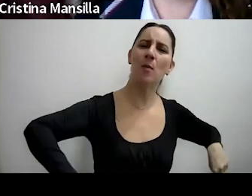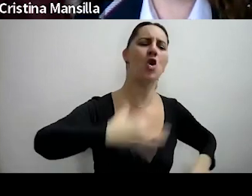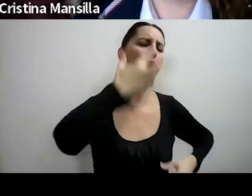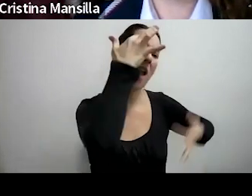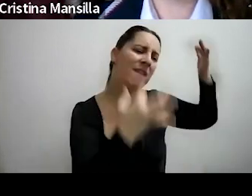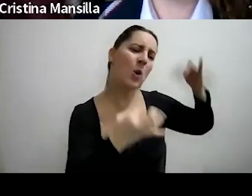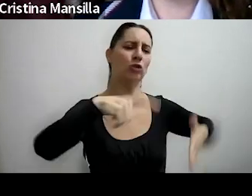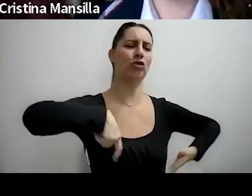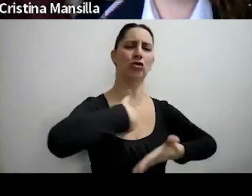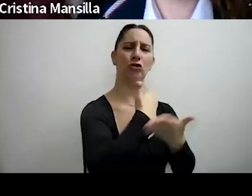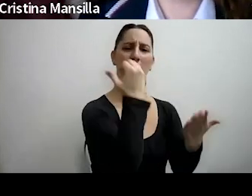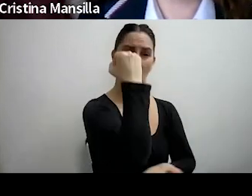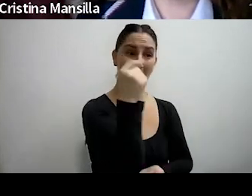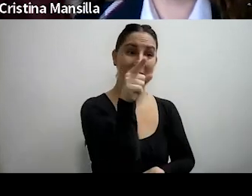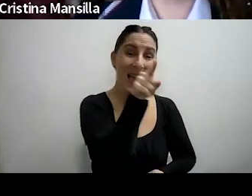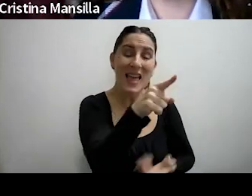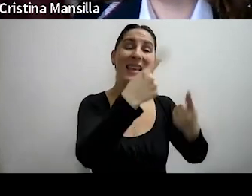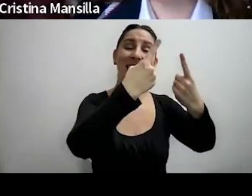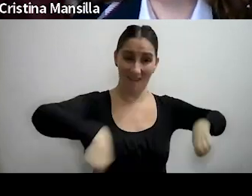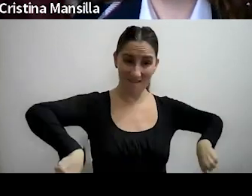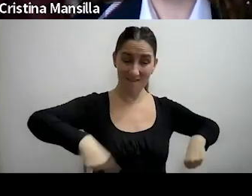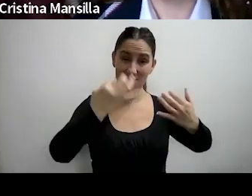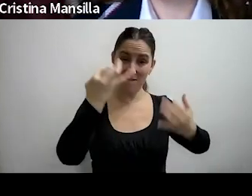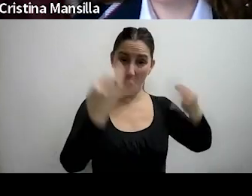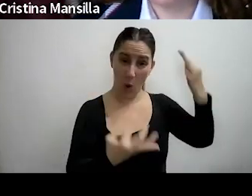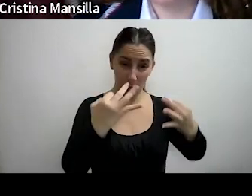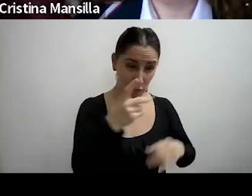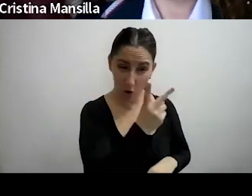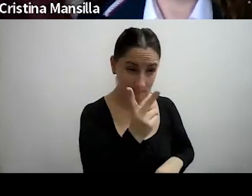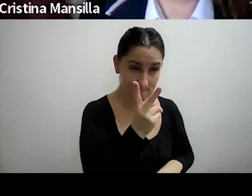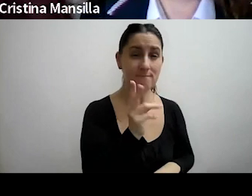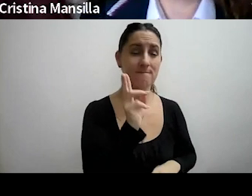Esa evaluación patrimonial y socioeconómica que realiza